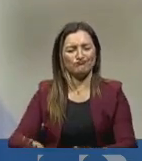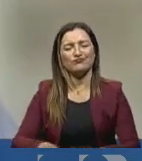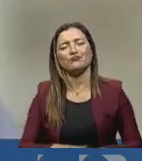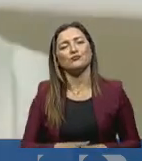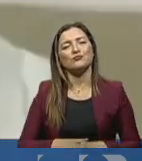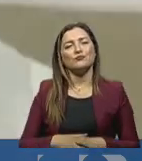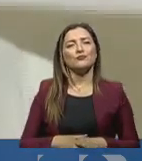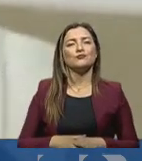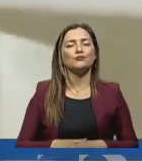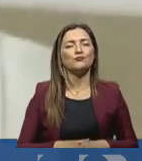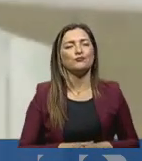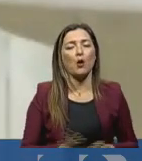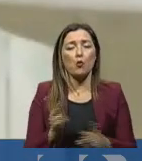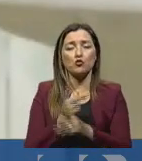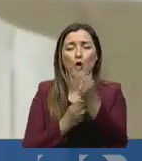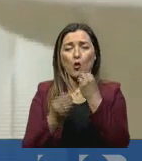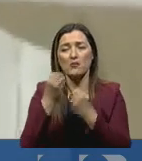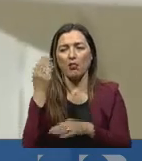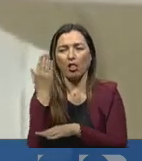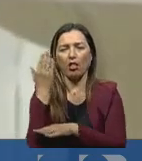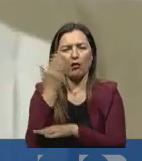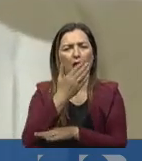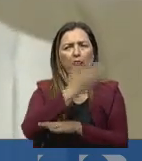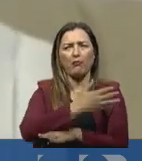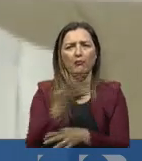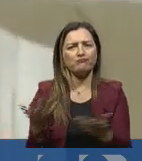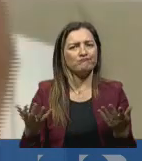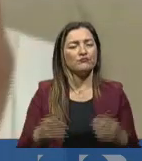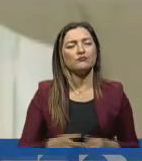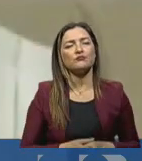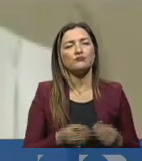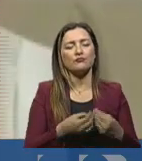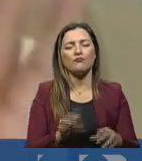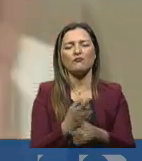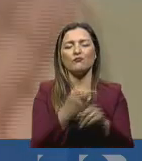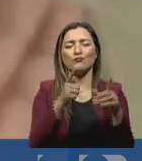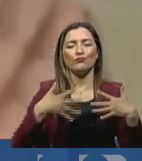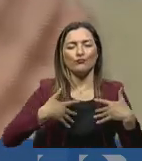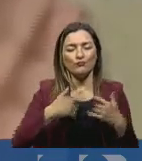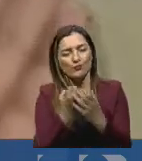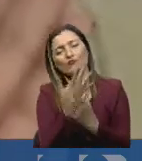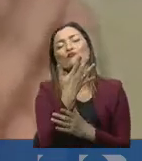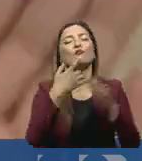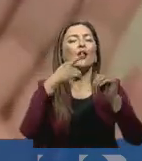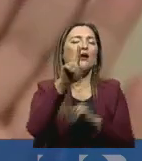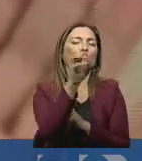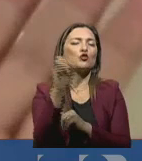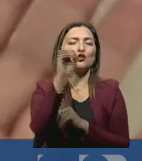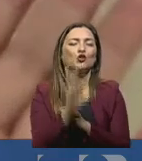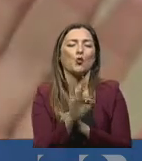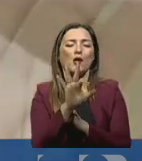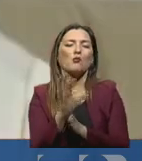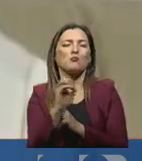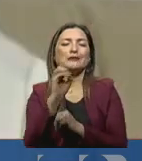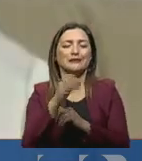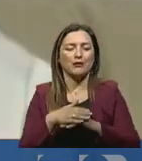producción de alimentos cuando hablábamos de la pérdida de biodiversidad del 100% del 99% se da por el avance de la